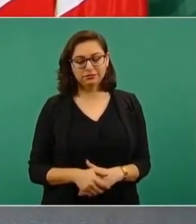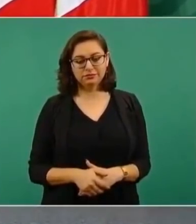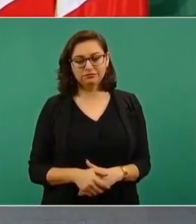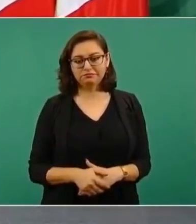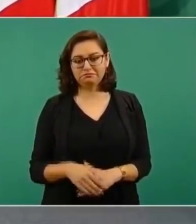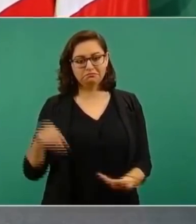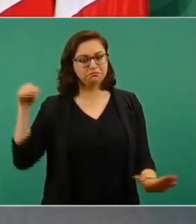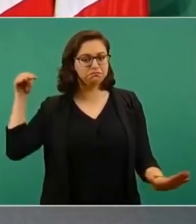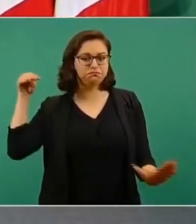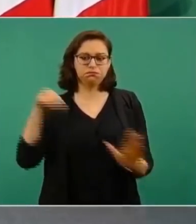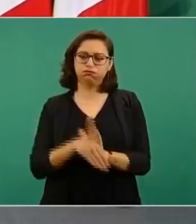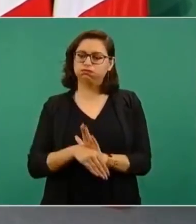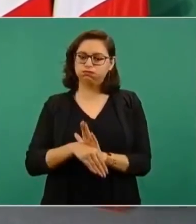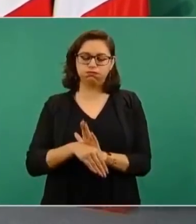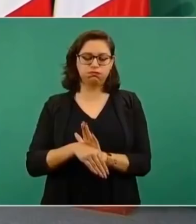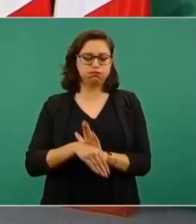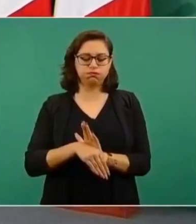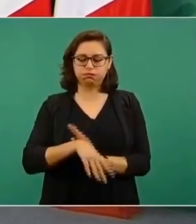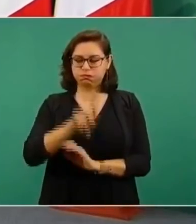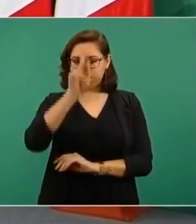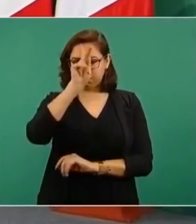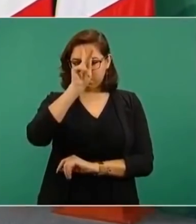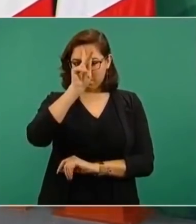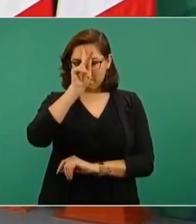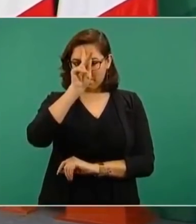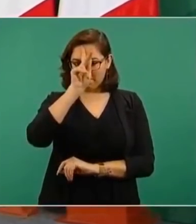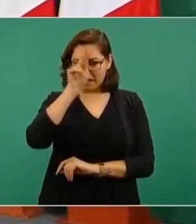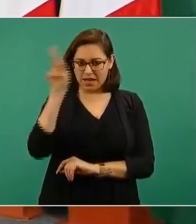nos provocan una crisis